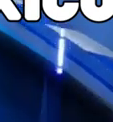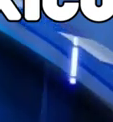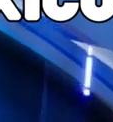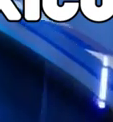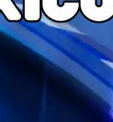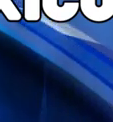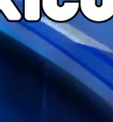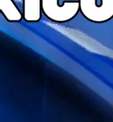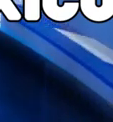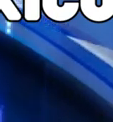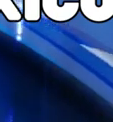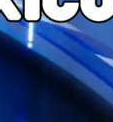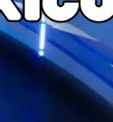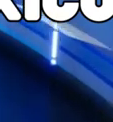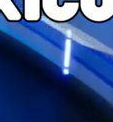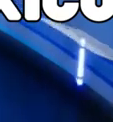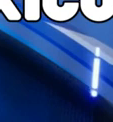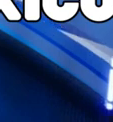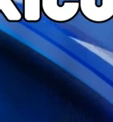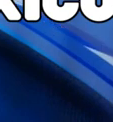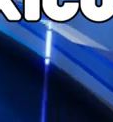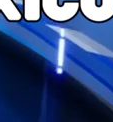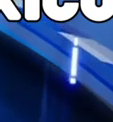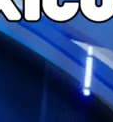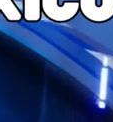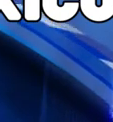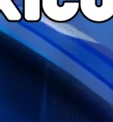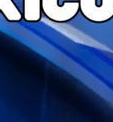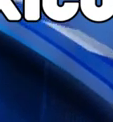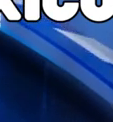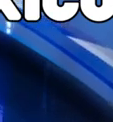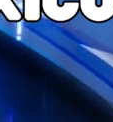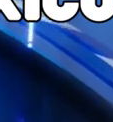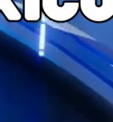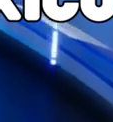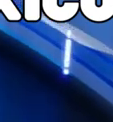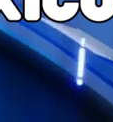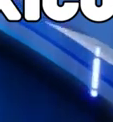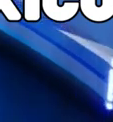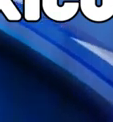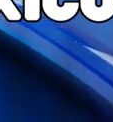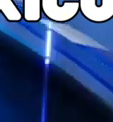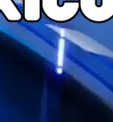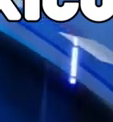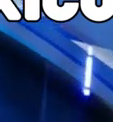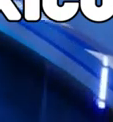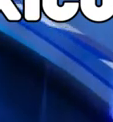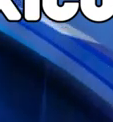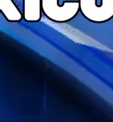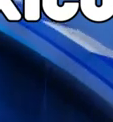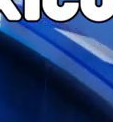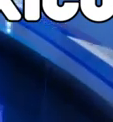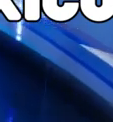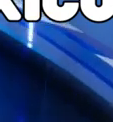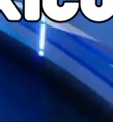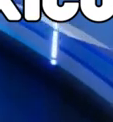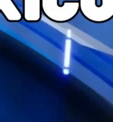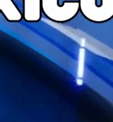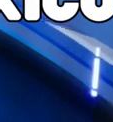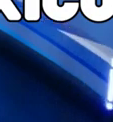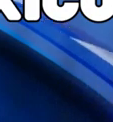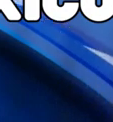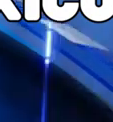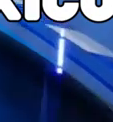de los asuntos que tienen que ver con los programas de bienestar. Pronto les vamos a dar buenas noticias sobre